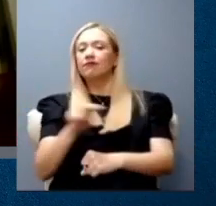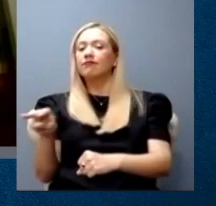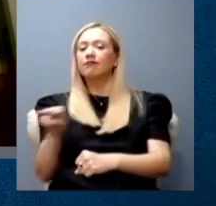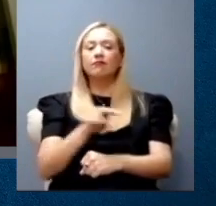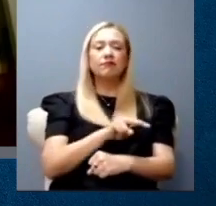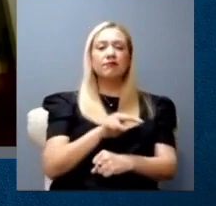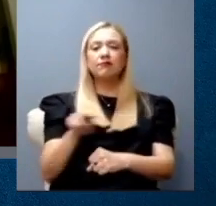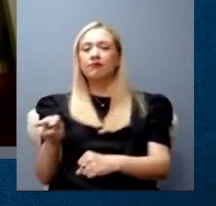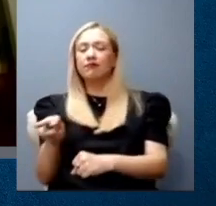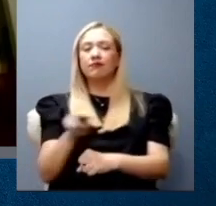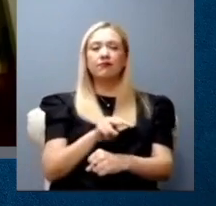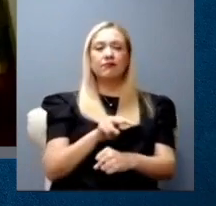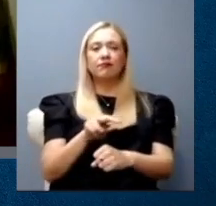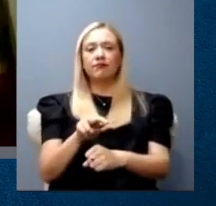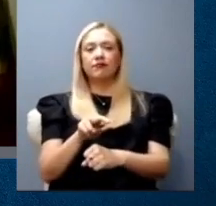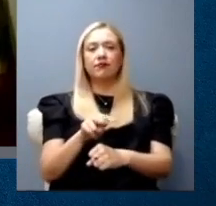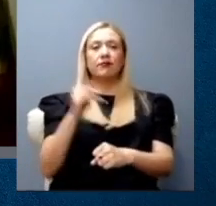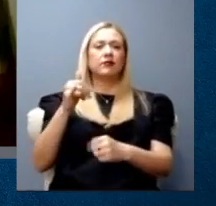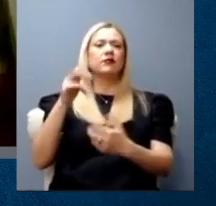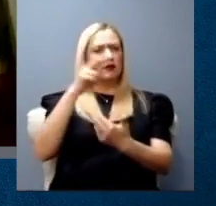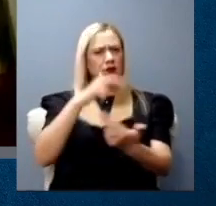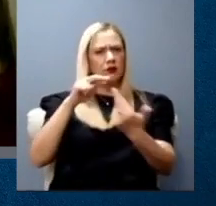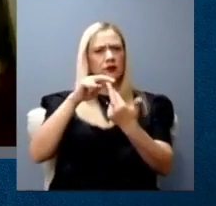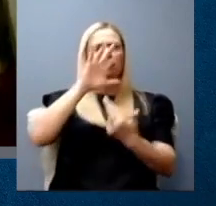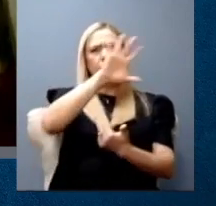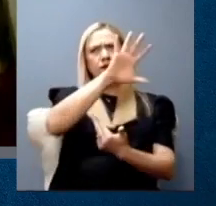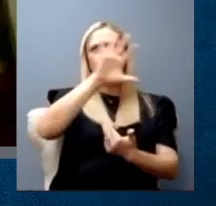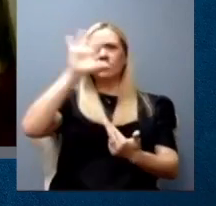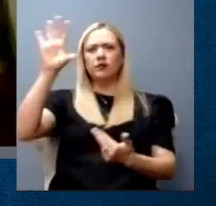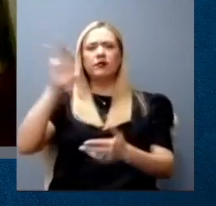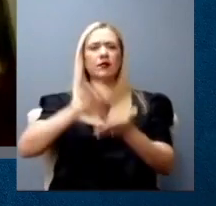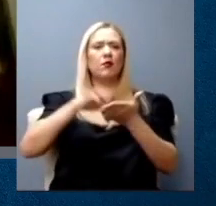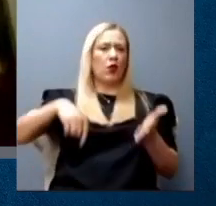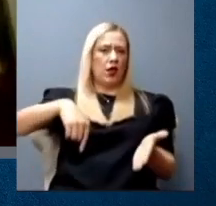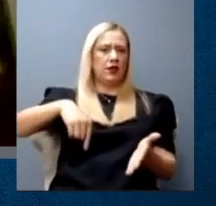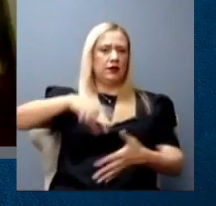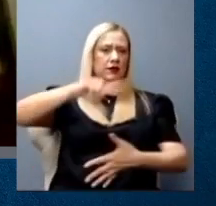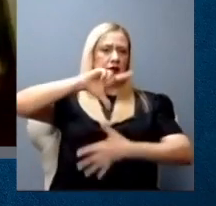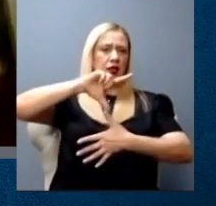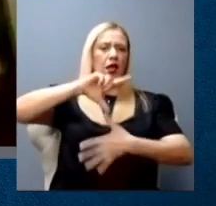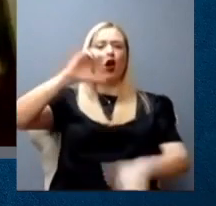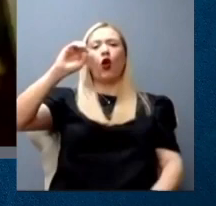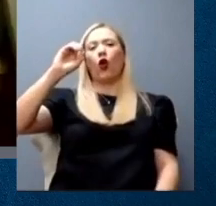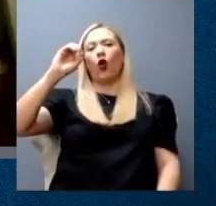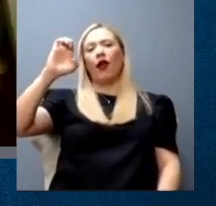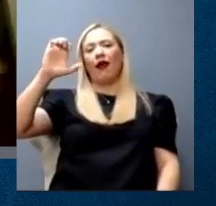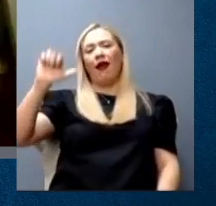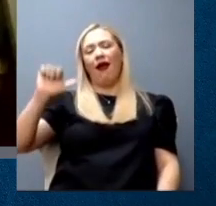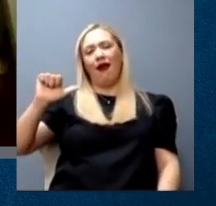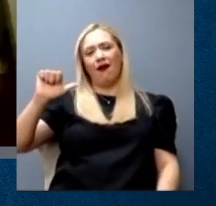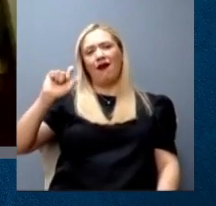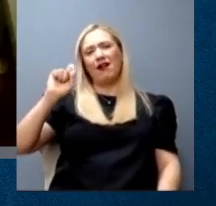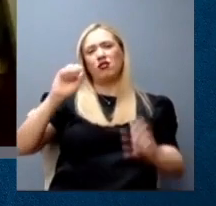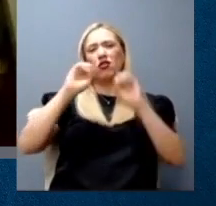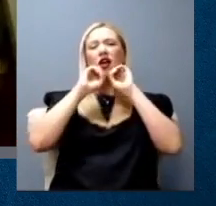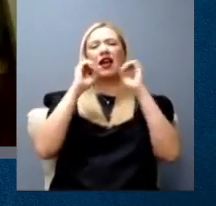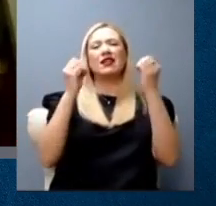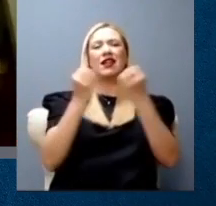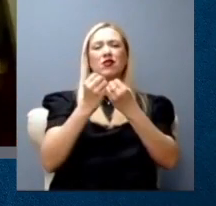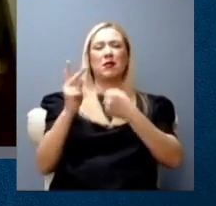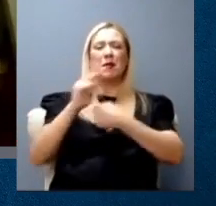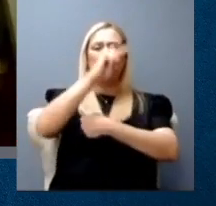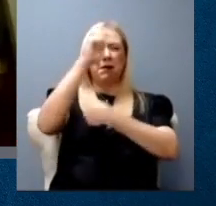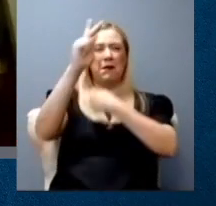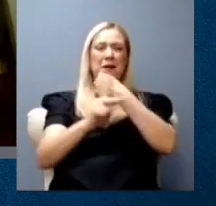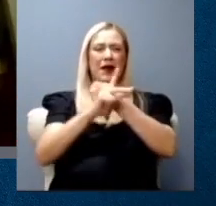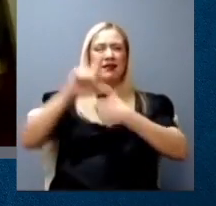internacionales, incluidas las regionales como la OEA en el ámbito latinoamericano. Y aquí ya